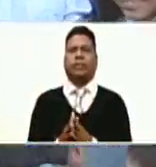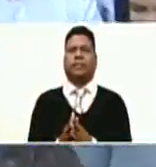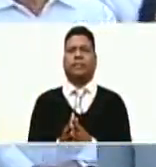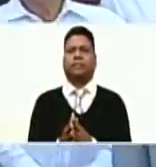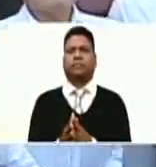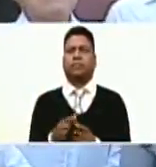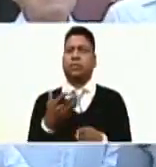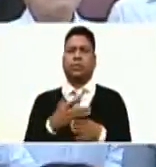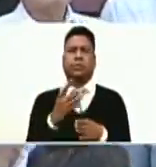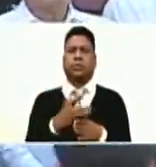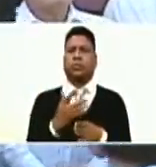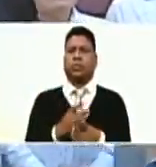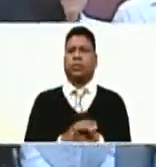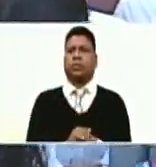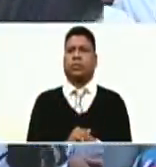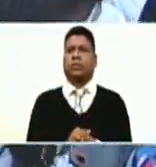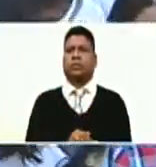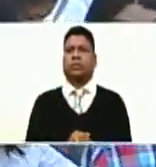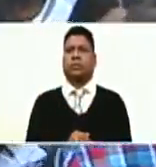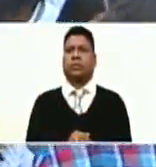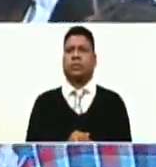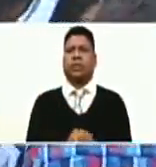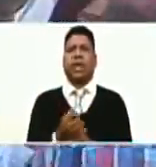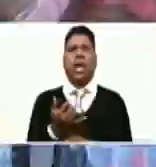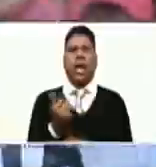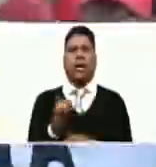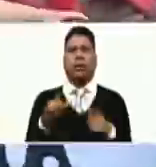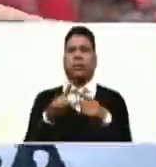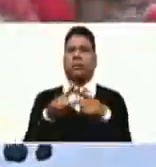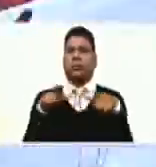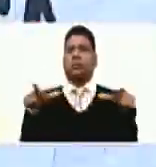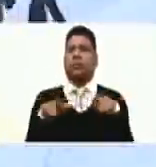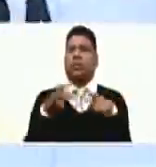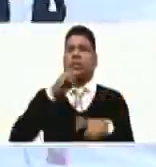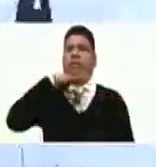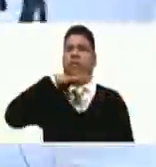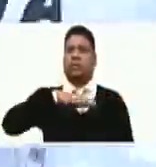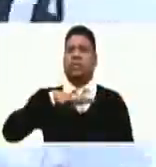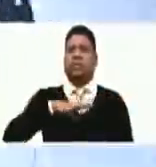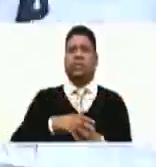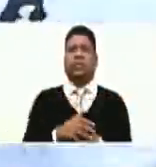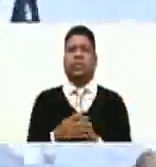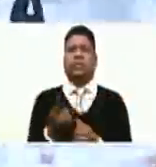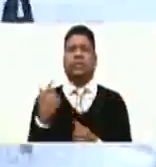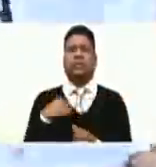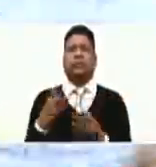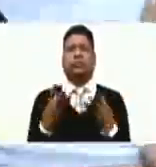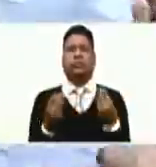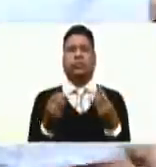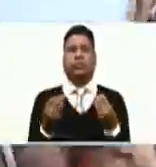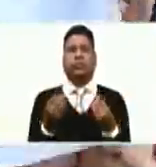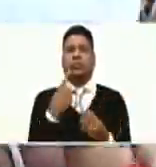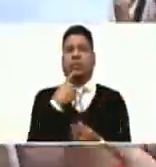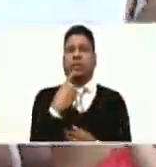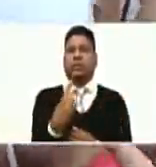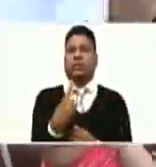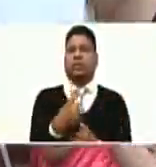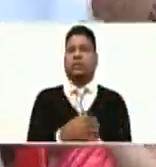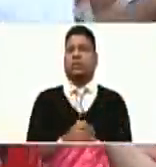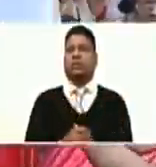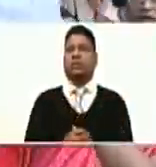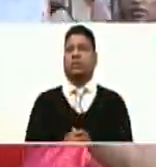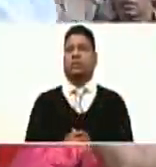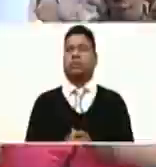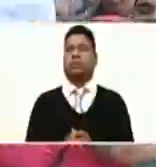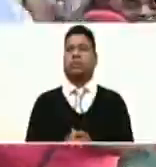lugar a dudas tiene como hecho histórico mucho que enseñarnos y mucho que decirnos acerca de la Venezuela en la